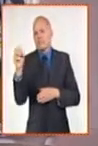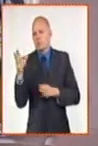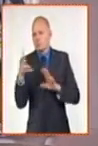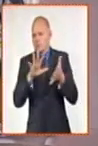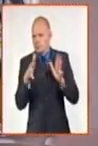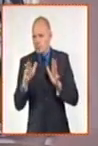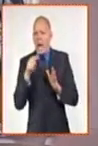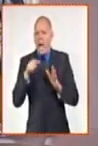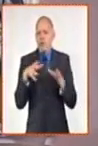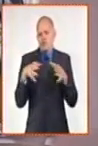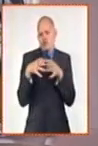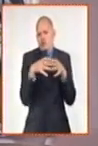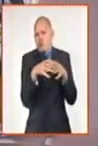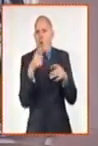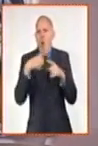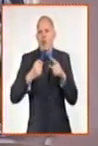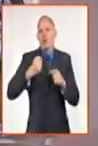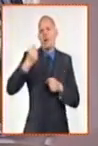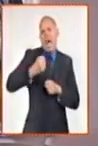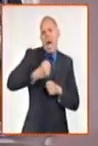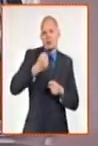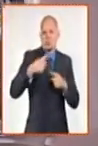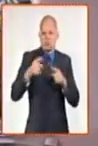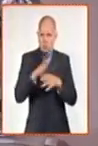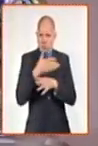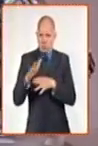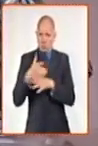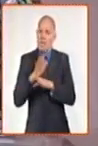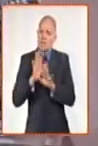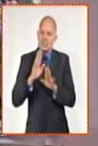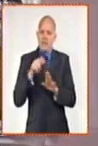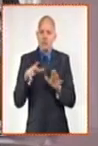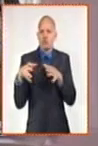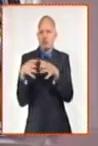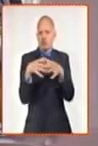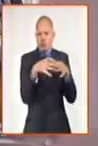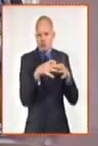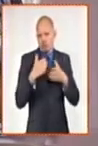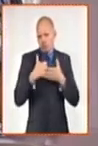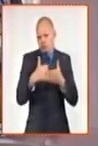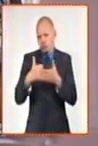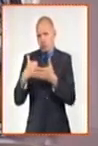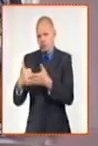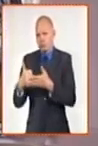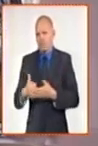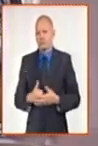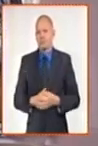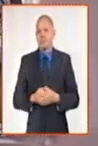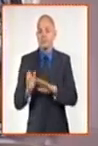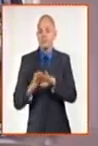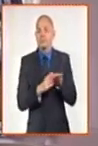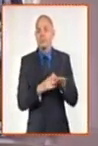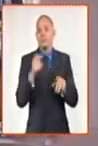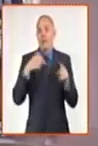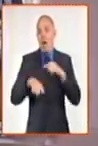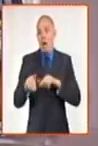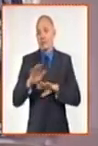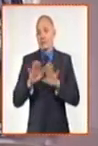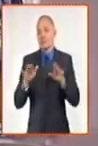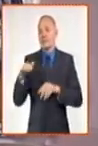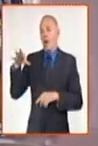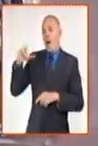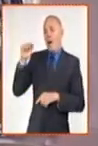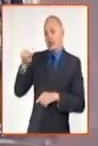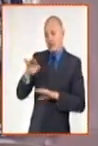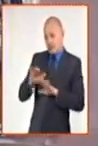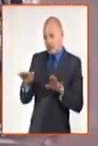brigadas y carro de servicio. Esa es la tropa como la tenemos organizada en estos momentos. Ya en el municipio, en la